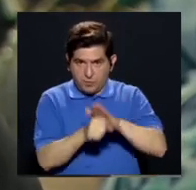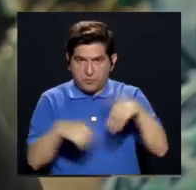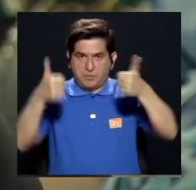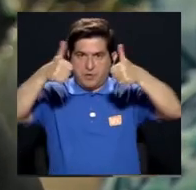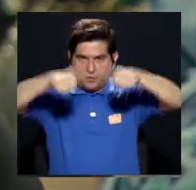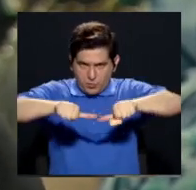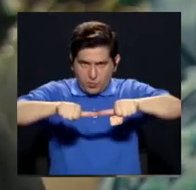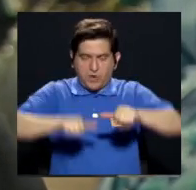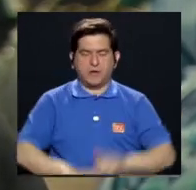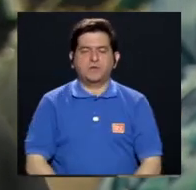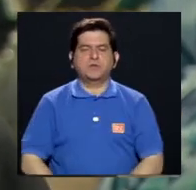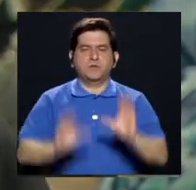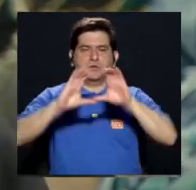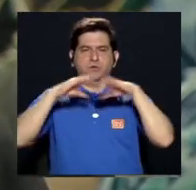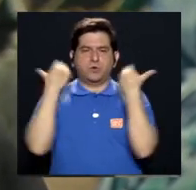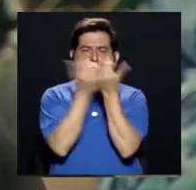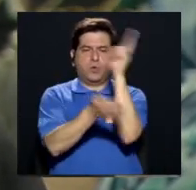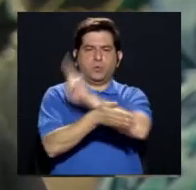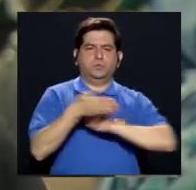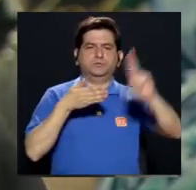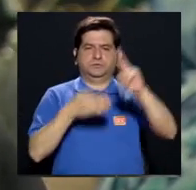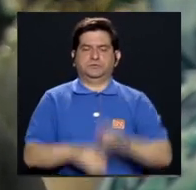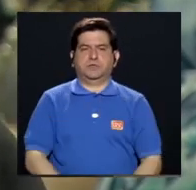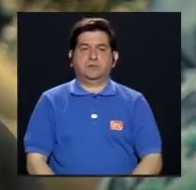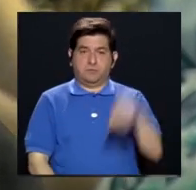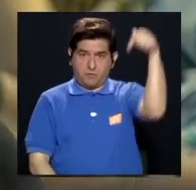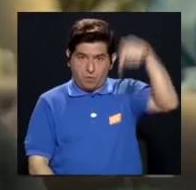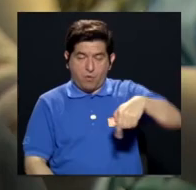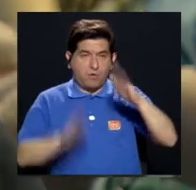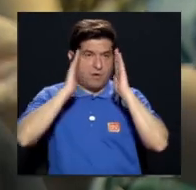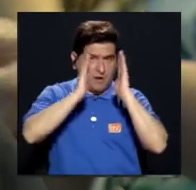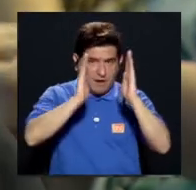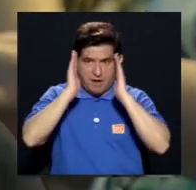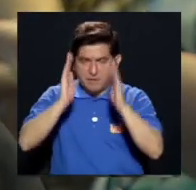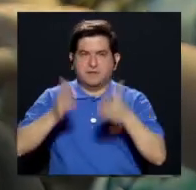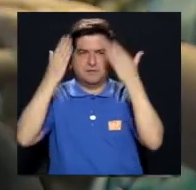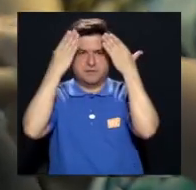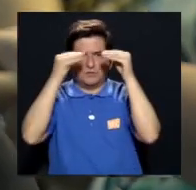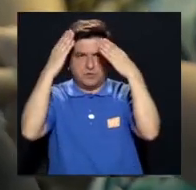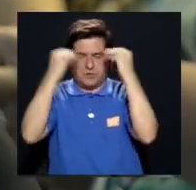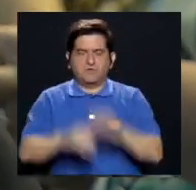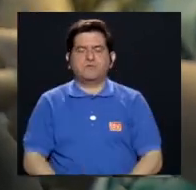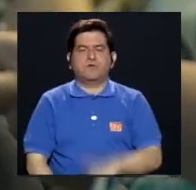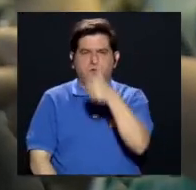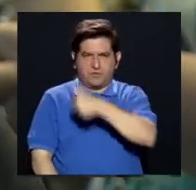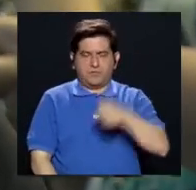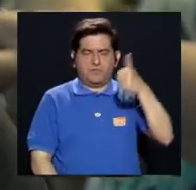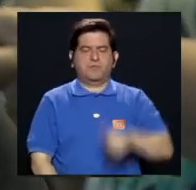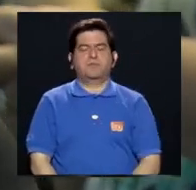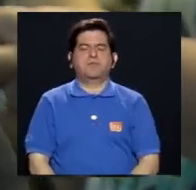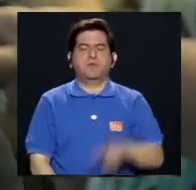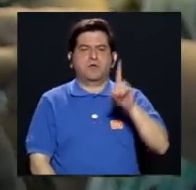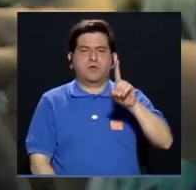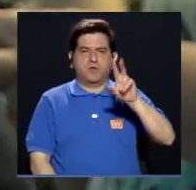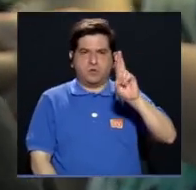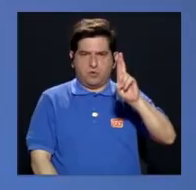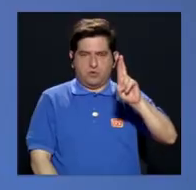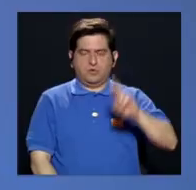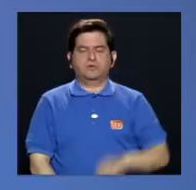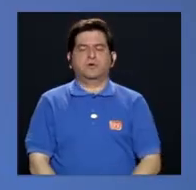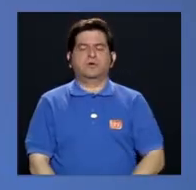este acuerdo tomado por el Consejo Universitario, es que hoy escucharemos el informe del señor rector, doctor Henning Jensen